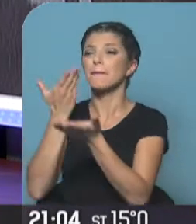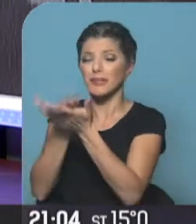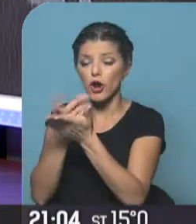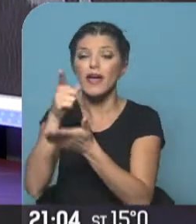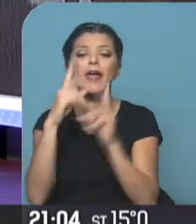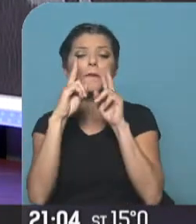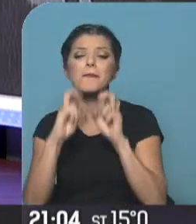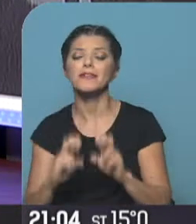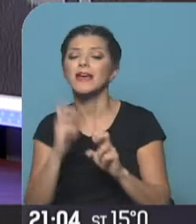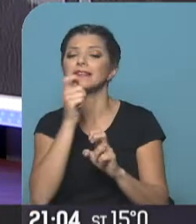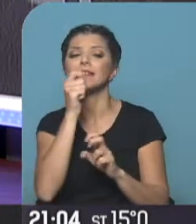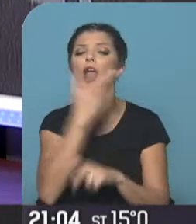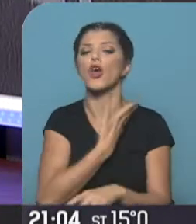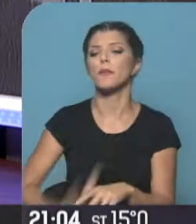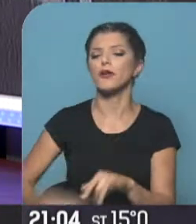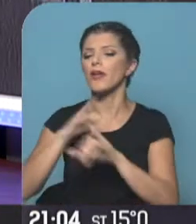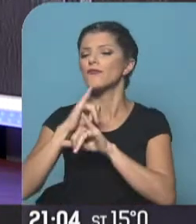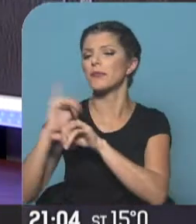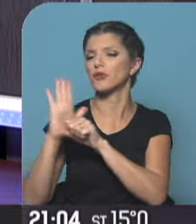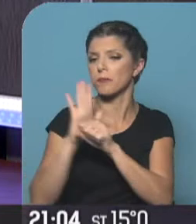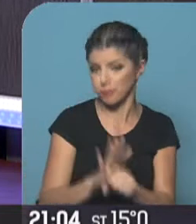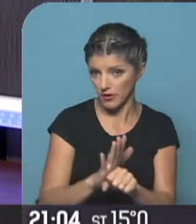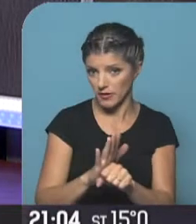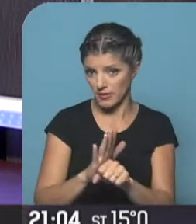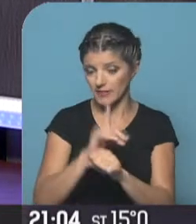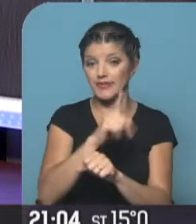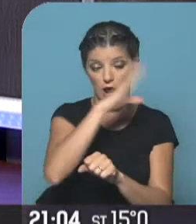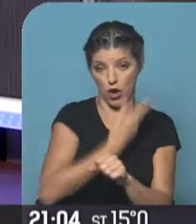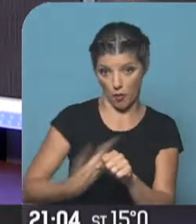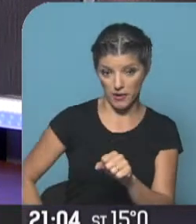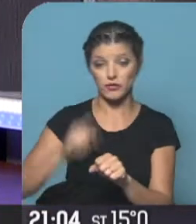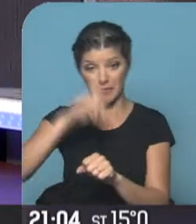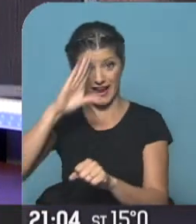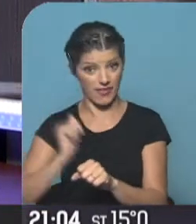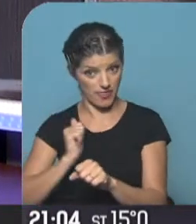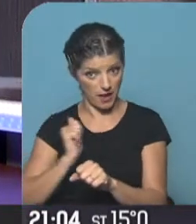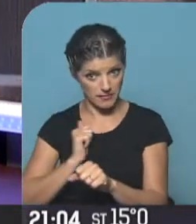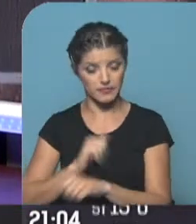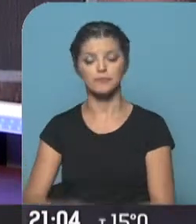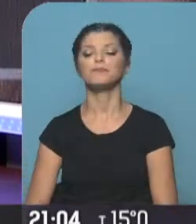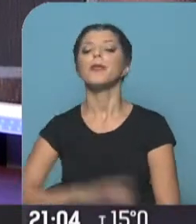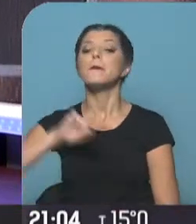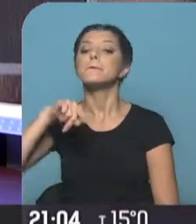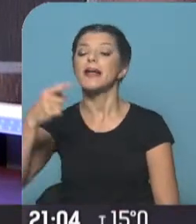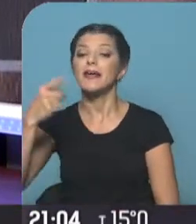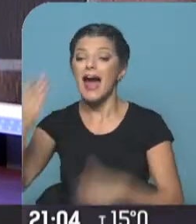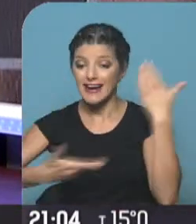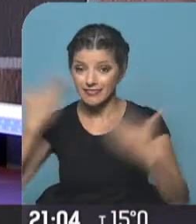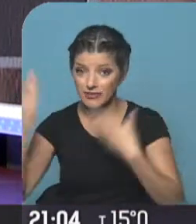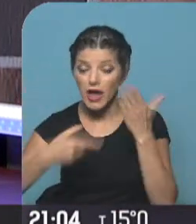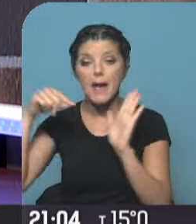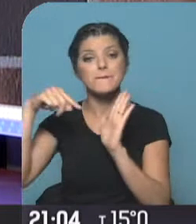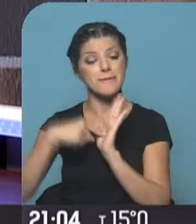hubo o no encubrimiento por parte del Poder Ejecutivo y de Gendarmería. Mañana habrá un rastrillaje, pero el juez Otranto no permite